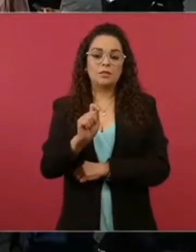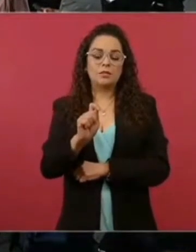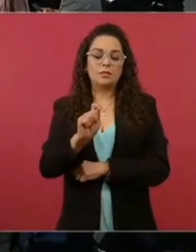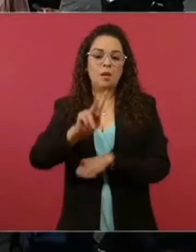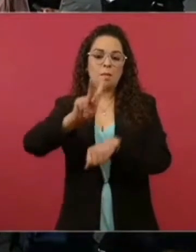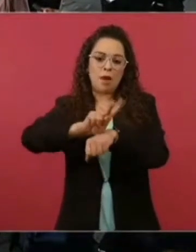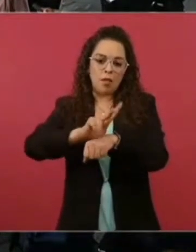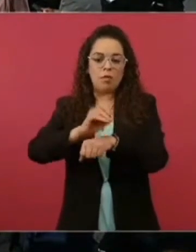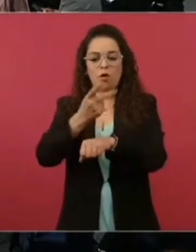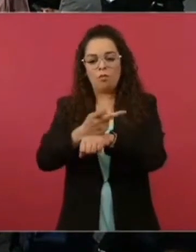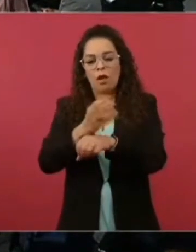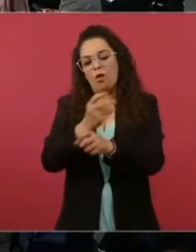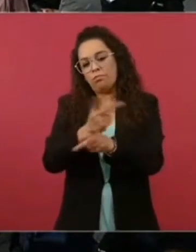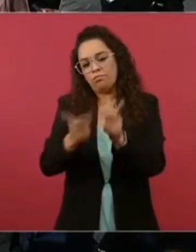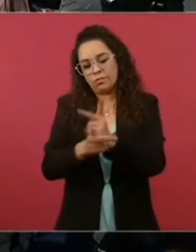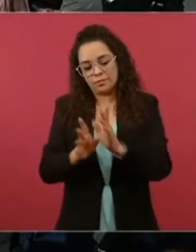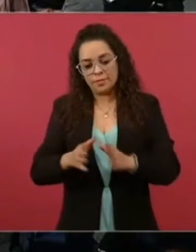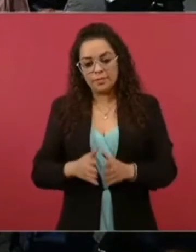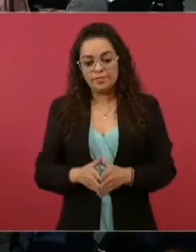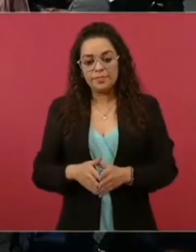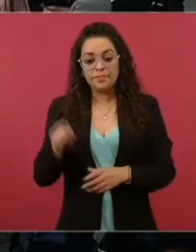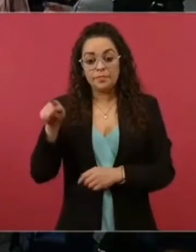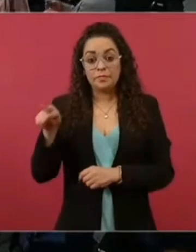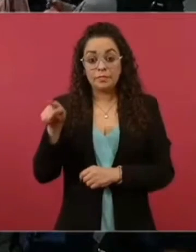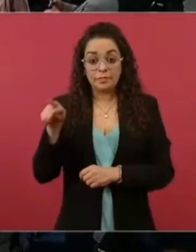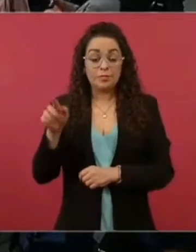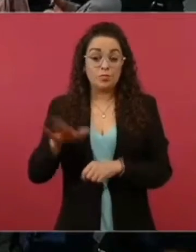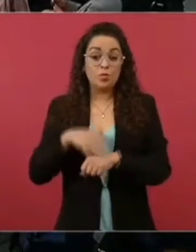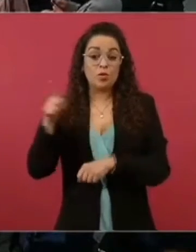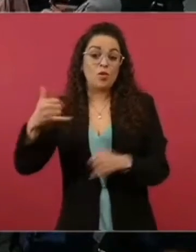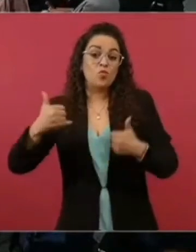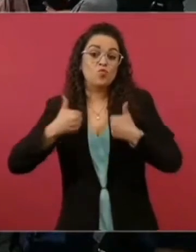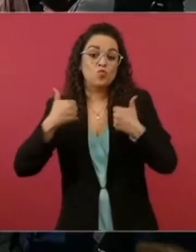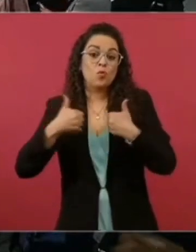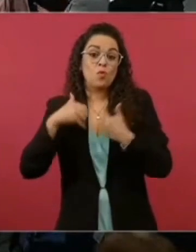el más delicado porque es el de la adolescencia,